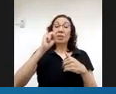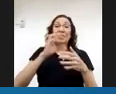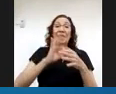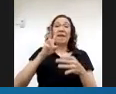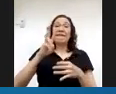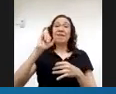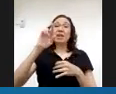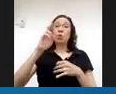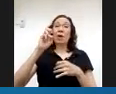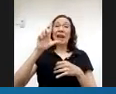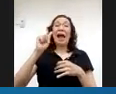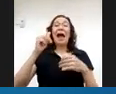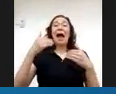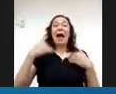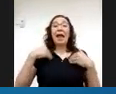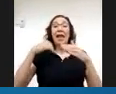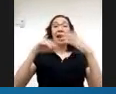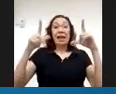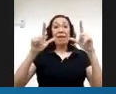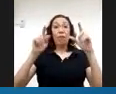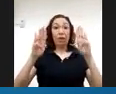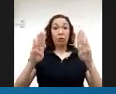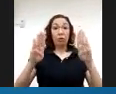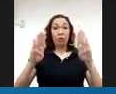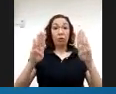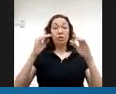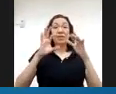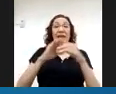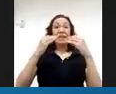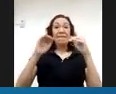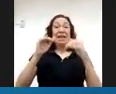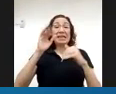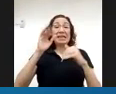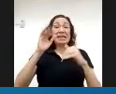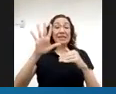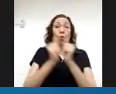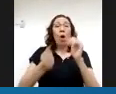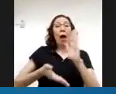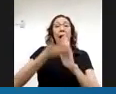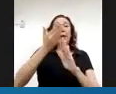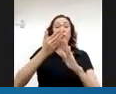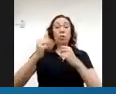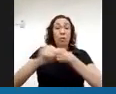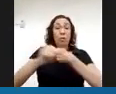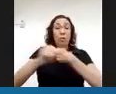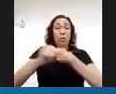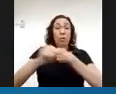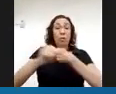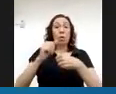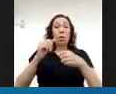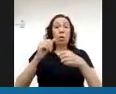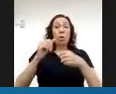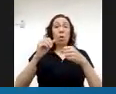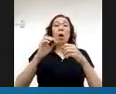en laboratorios de nivel 5 con alto riesgo biológico, solamente